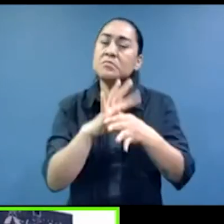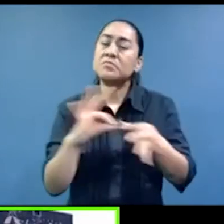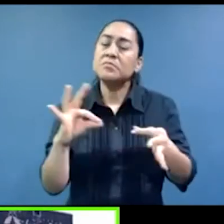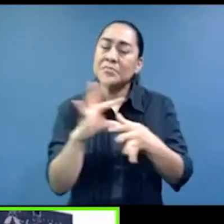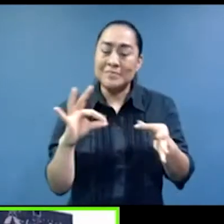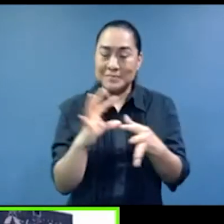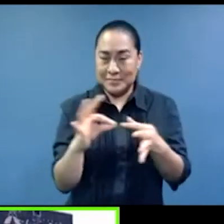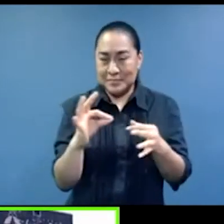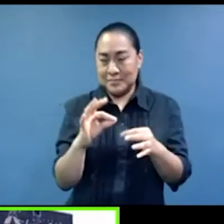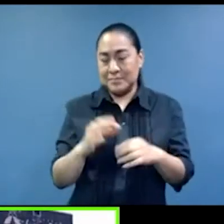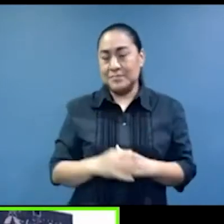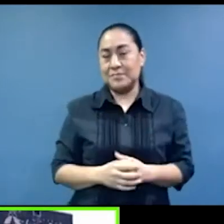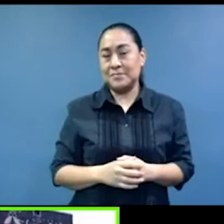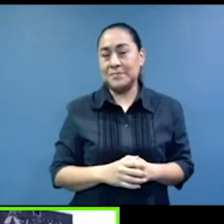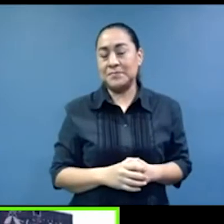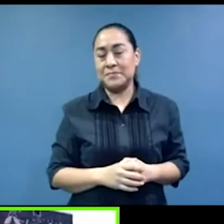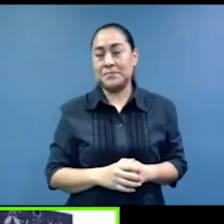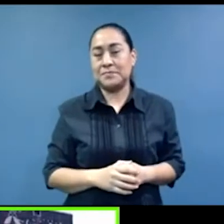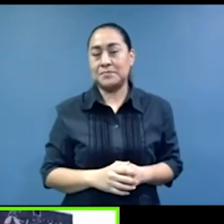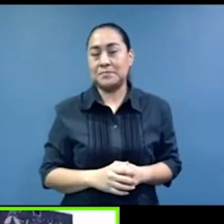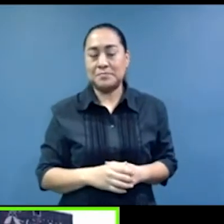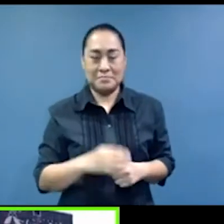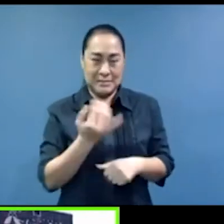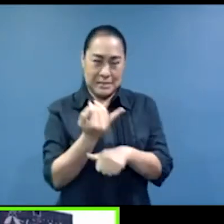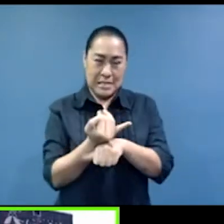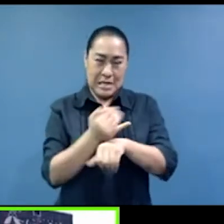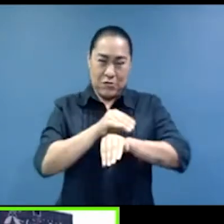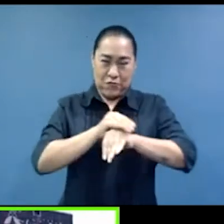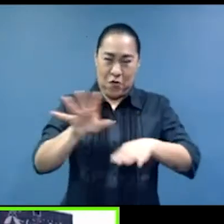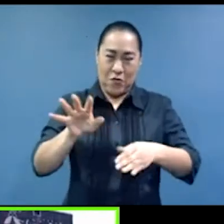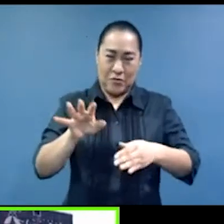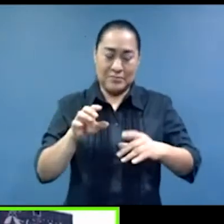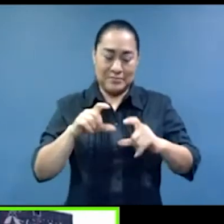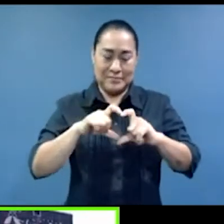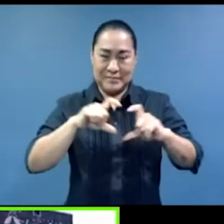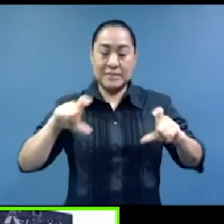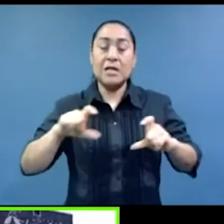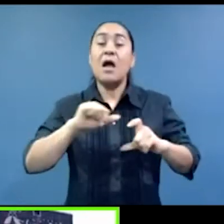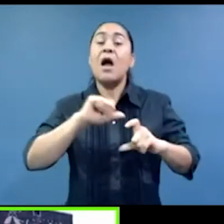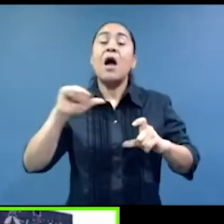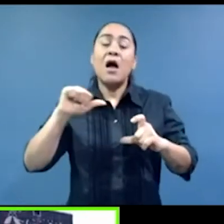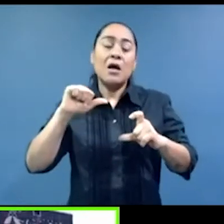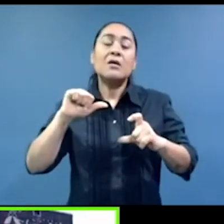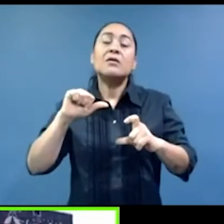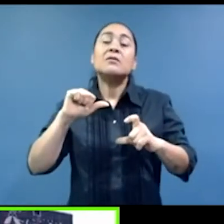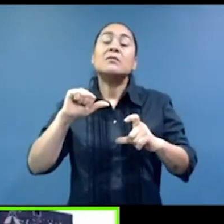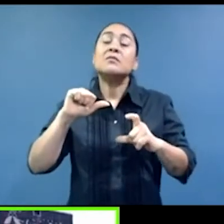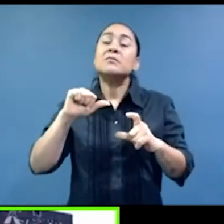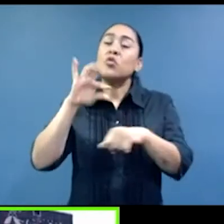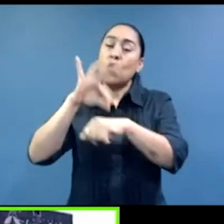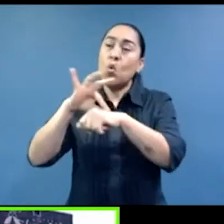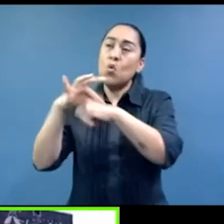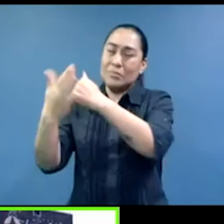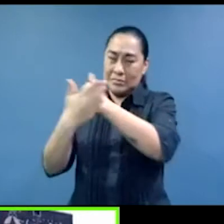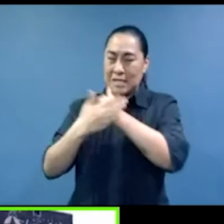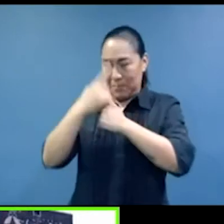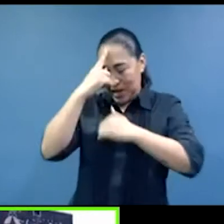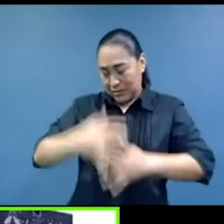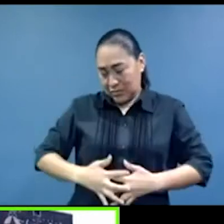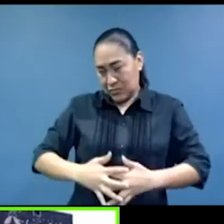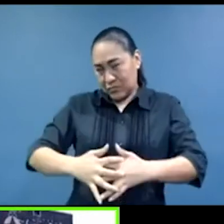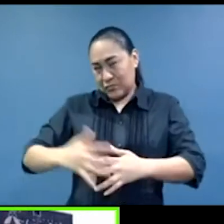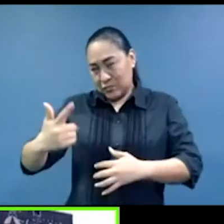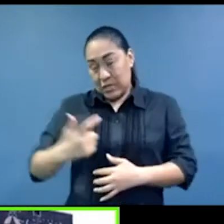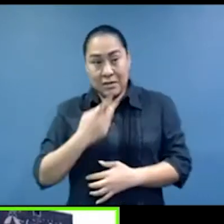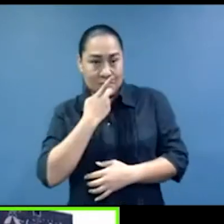por esta introducción que hace el informe en la parte de reproducción asistida y que ya lo comentaba la doctora Esparza